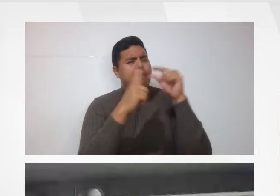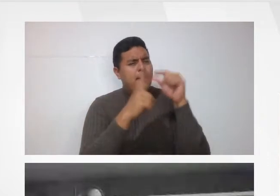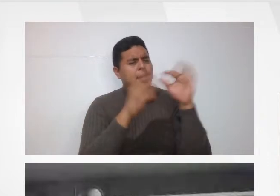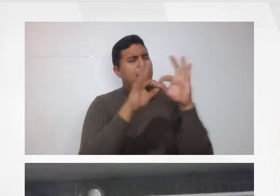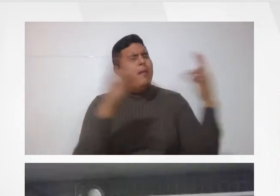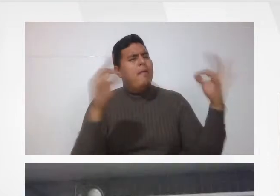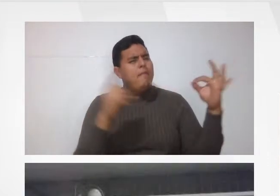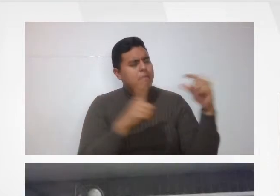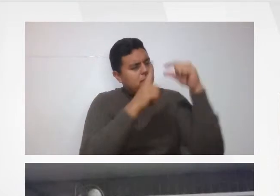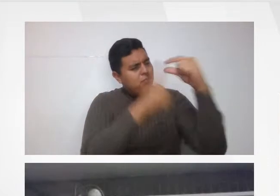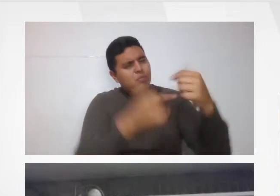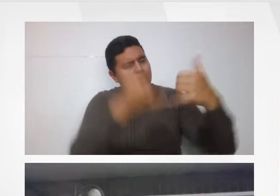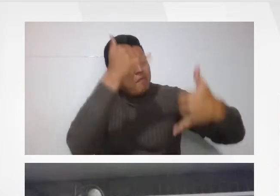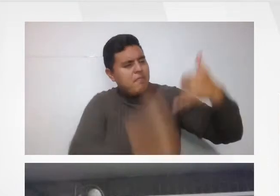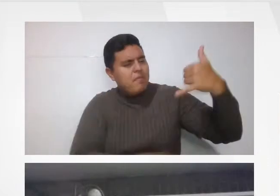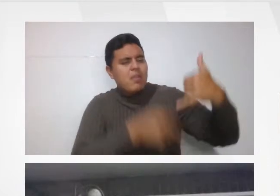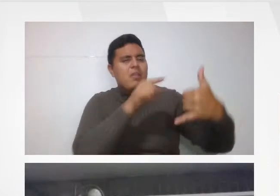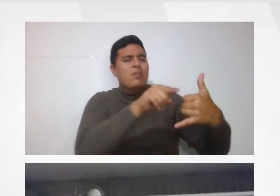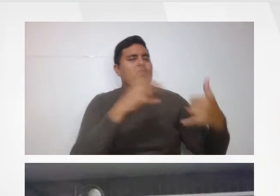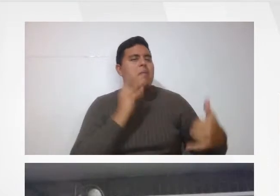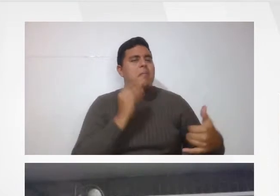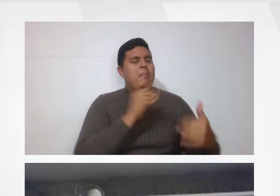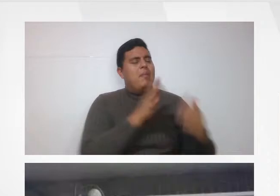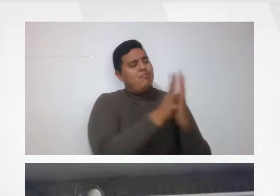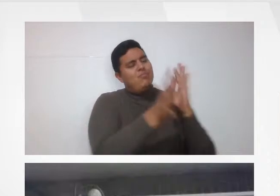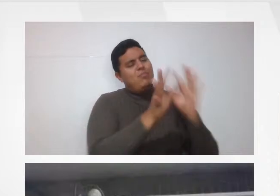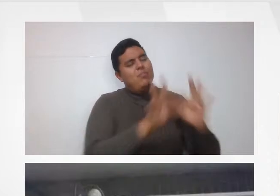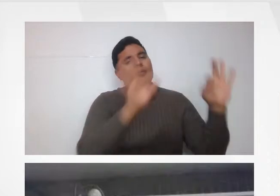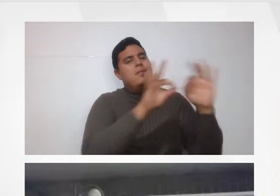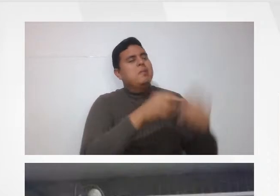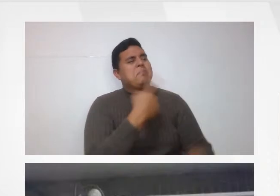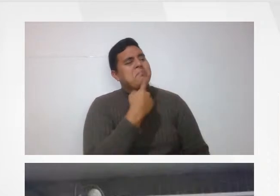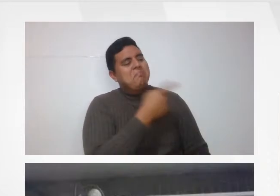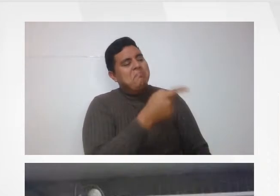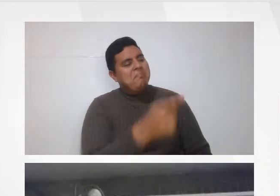donde destacamos esta experiencia significativa de la institución. ¿Qué nos diría?